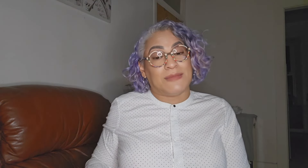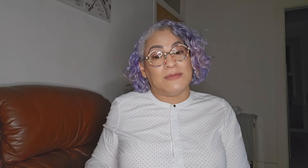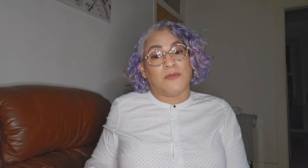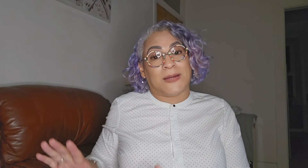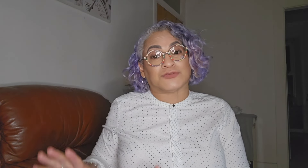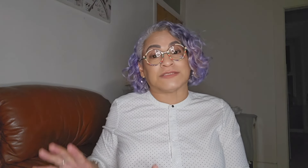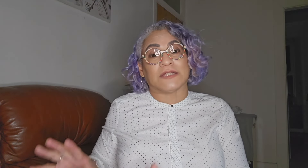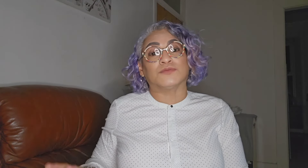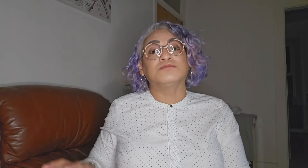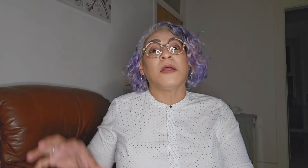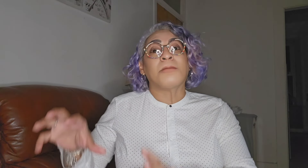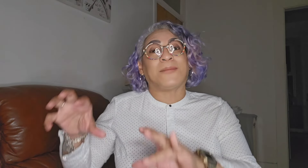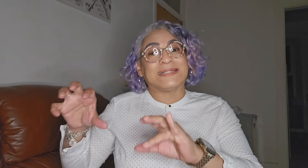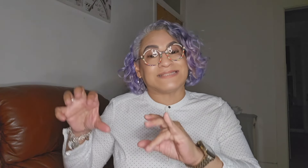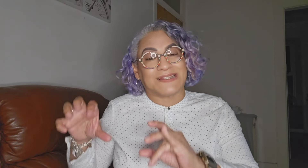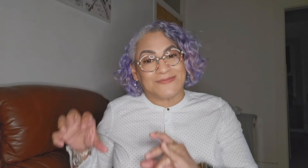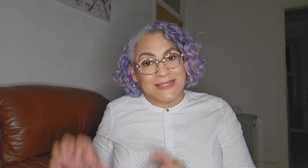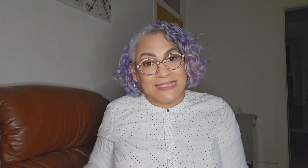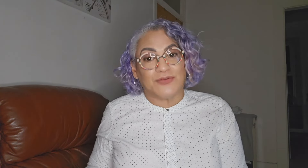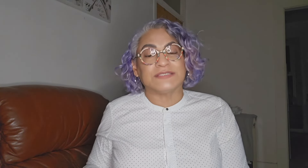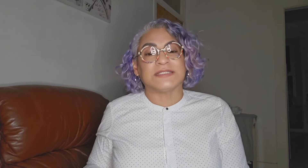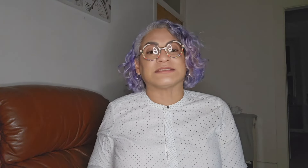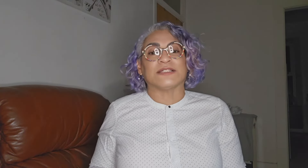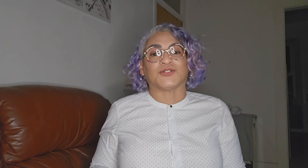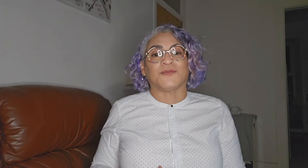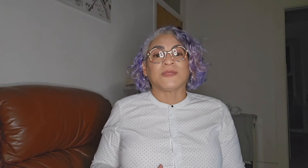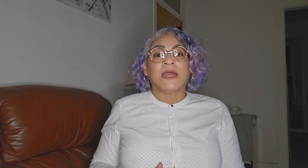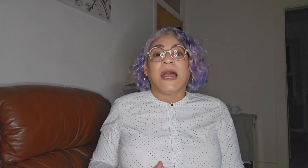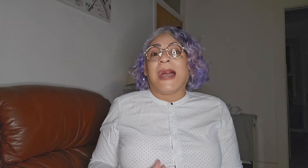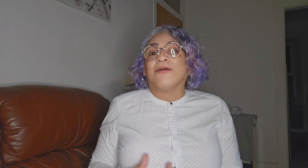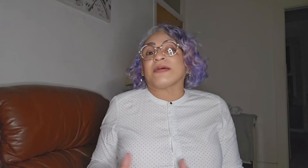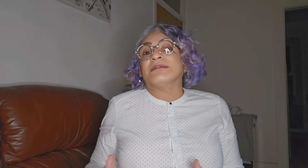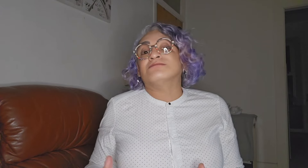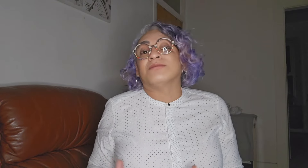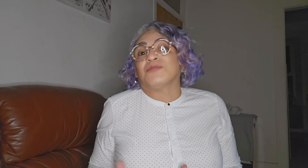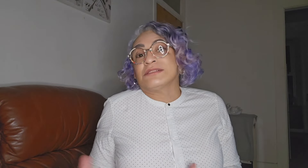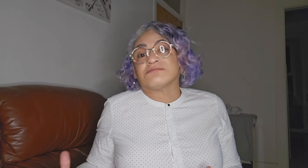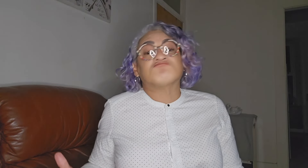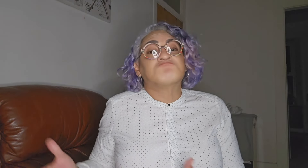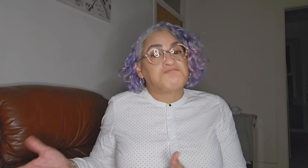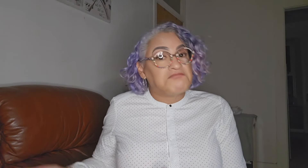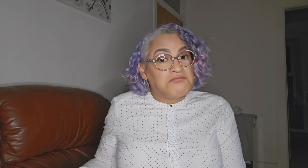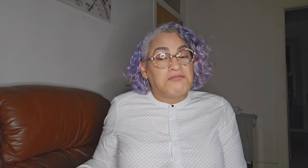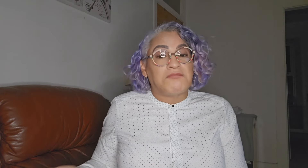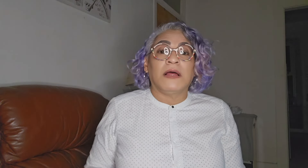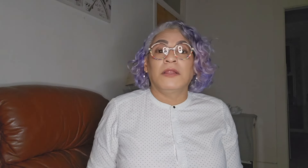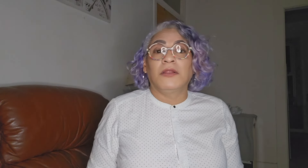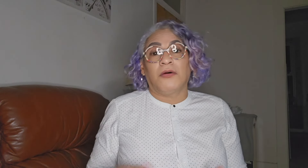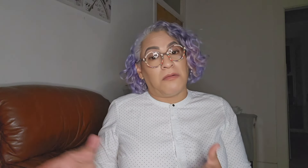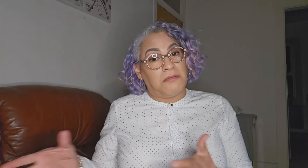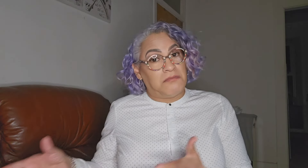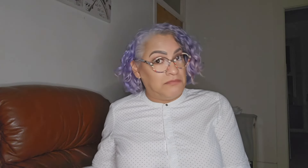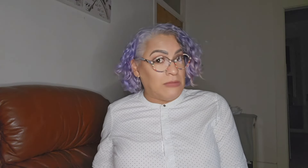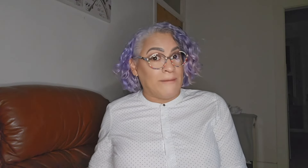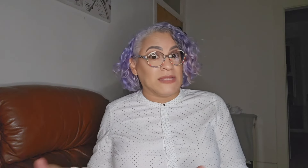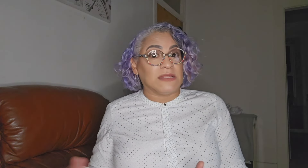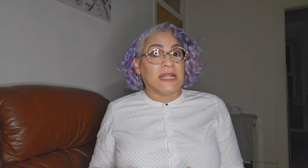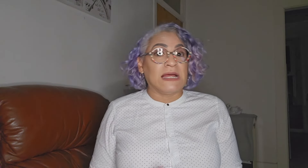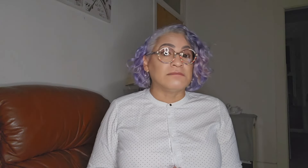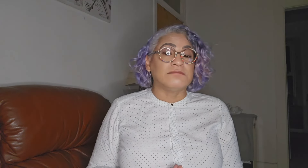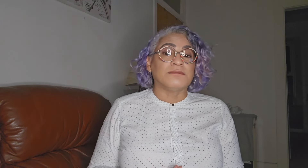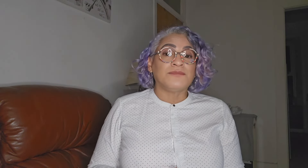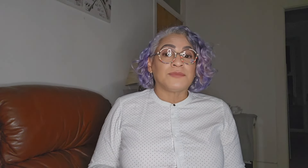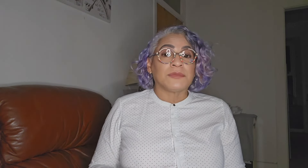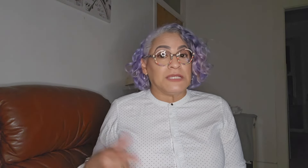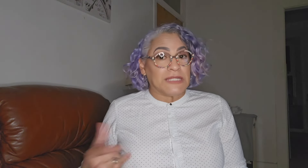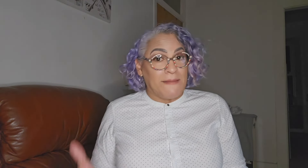porque ahora mismo pasó a ser un preservativo en desecho, ahora mismo pues lo